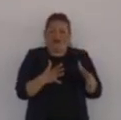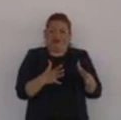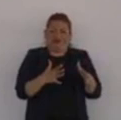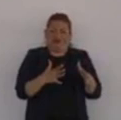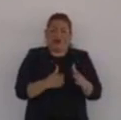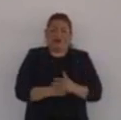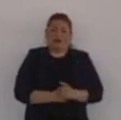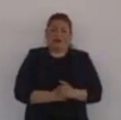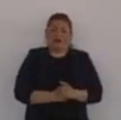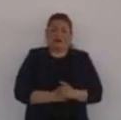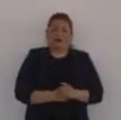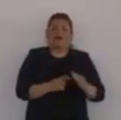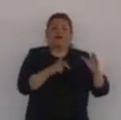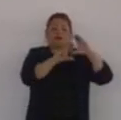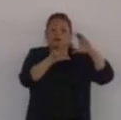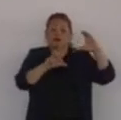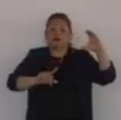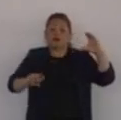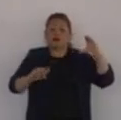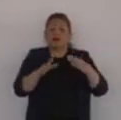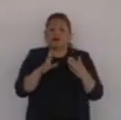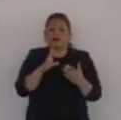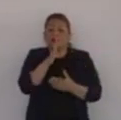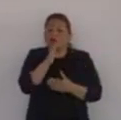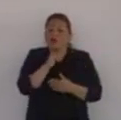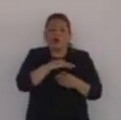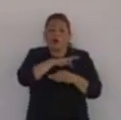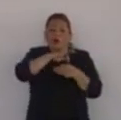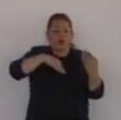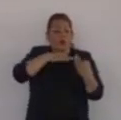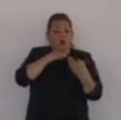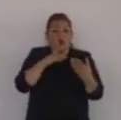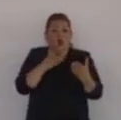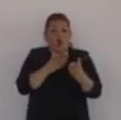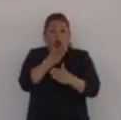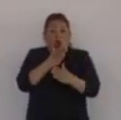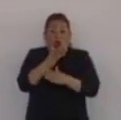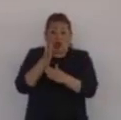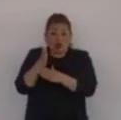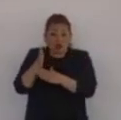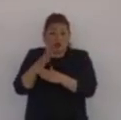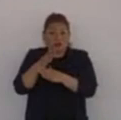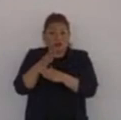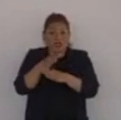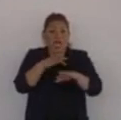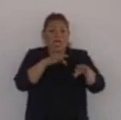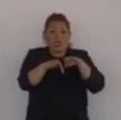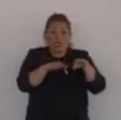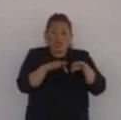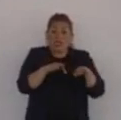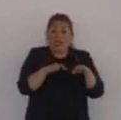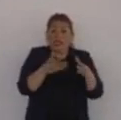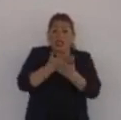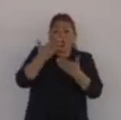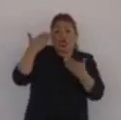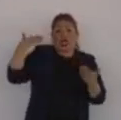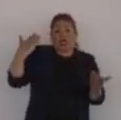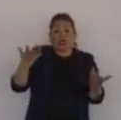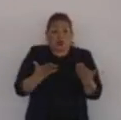Y en todo el país, no todas las personas tuvieron acceso a tener un trabajo que